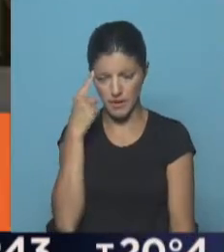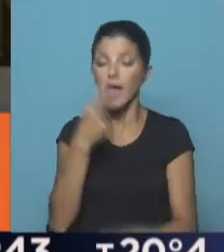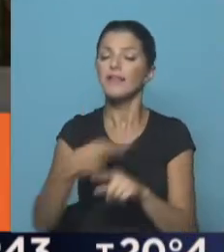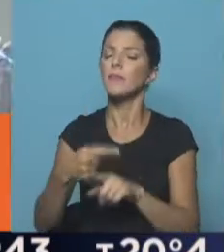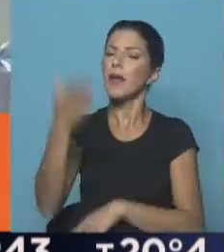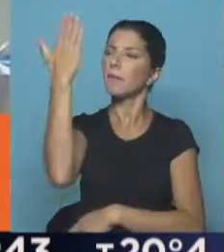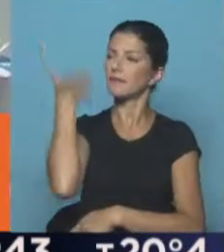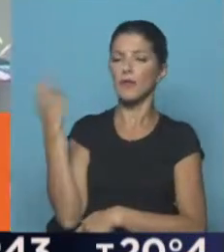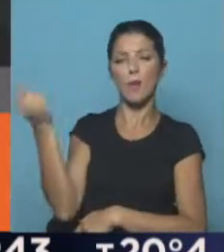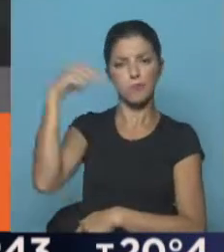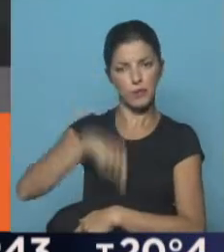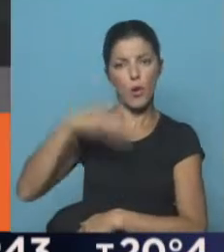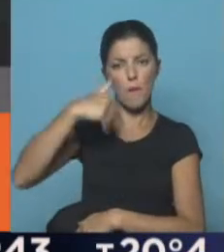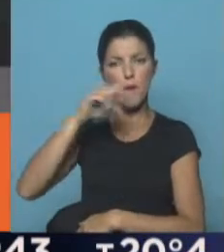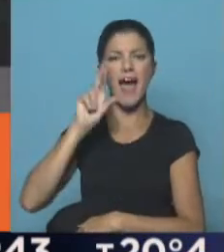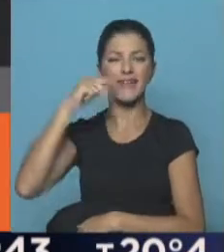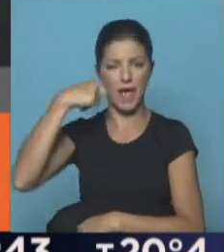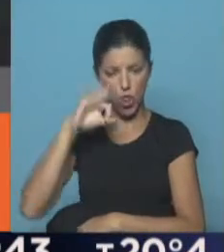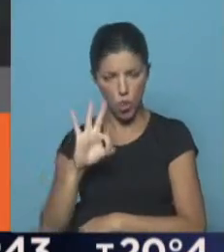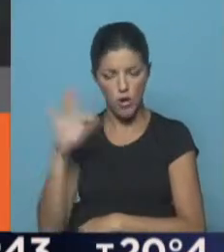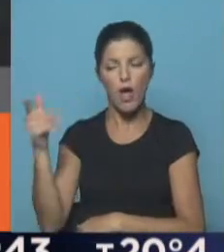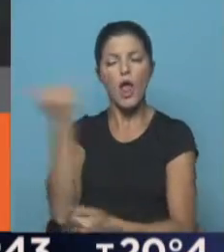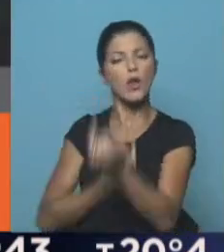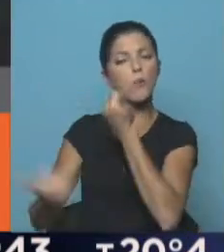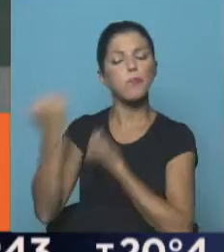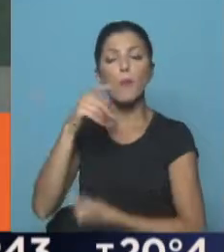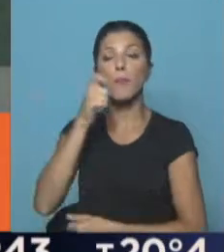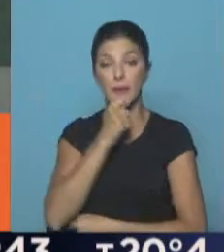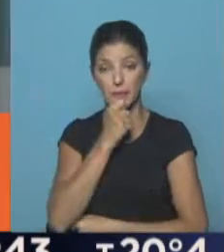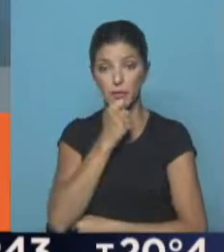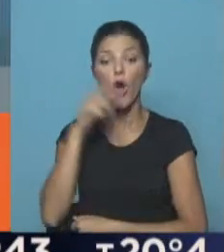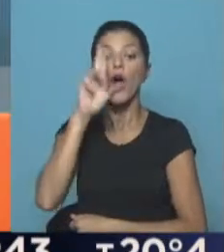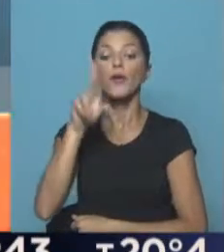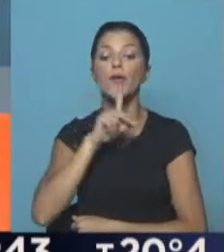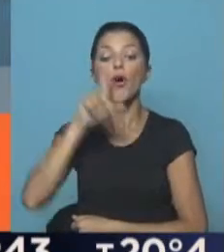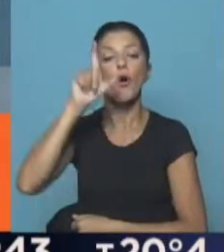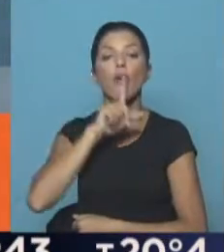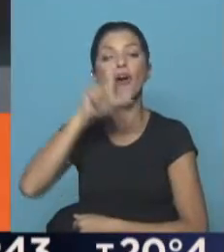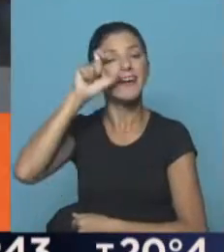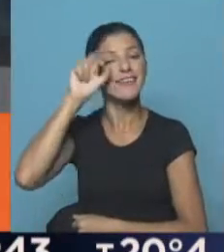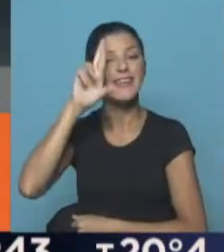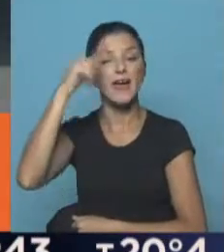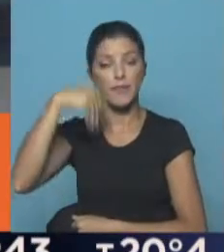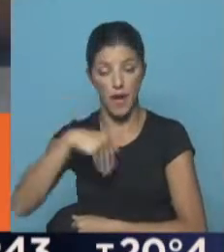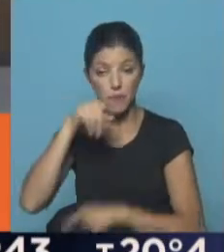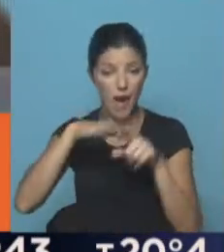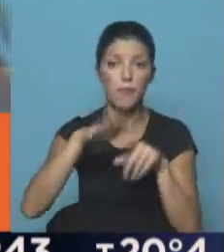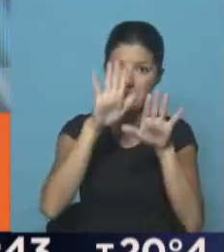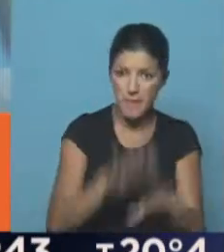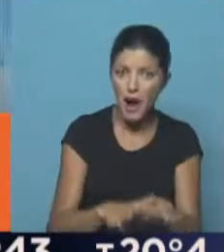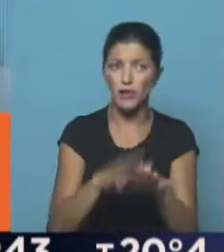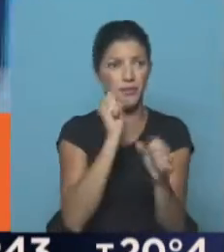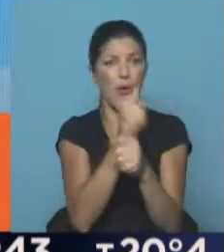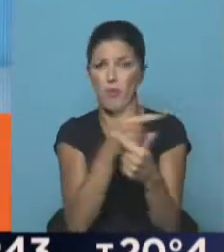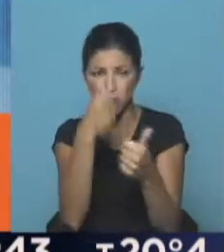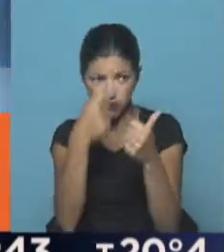nosotros Mariano Schuster, que nos comentaba cómo en algunas de las ciudades como Rotterdam, por ejemplo, había paro, había desocupación y cómo podía eso